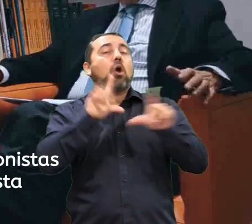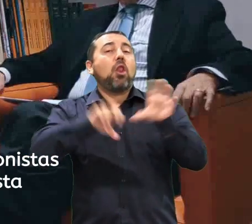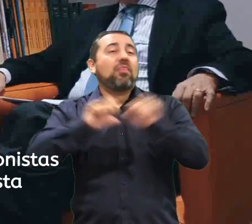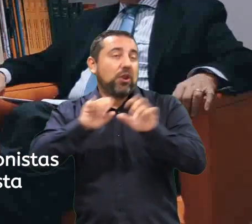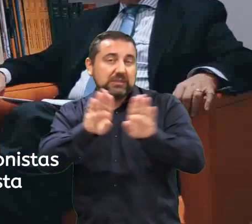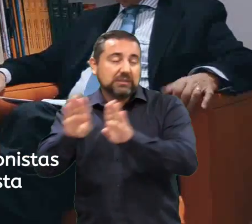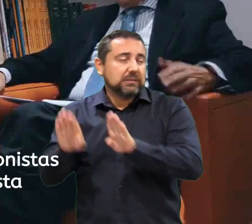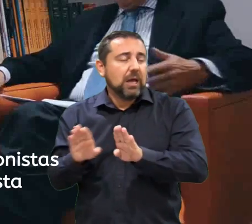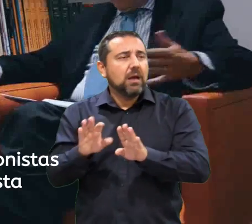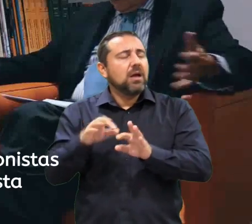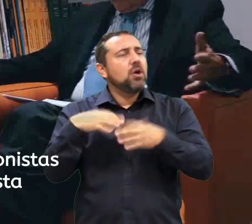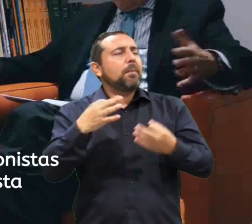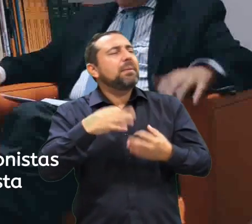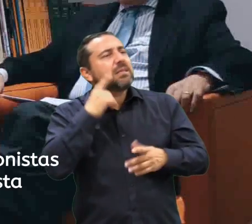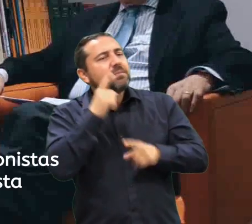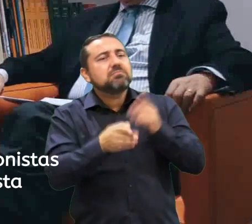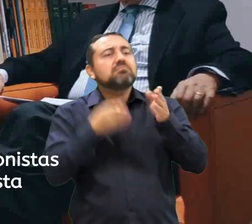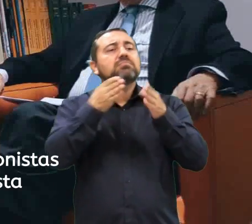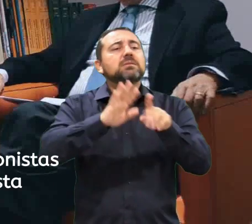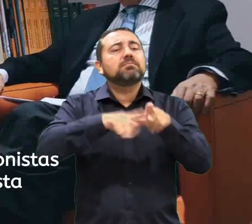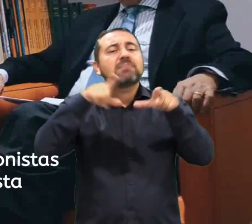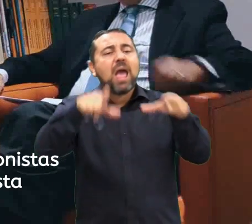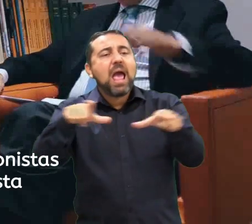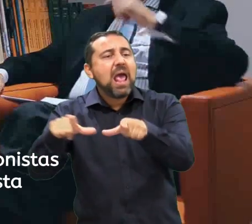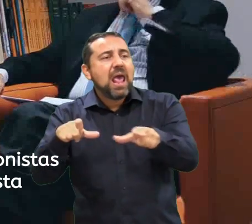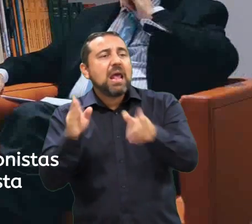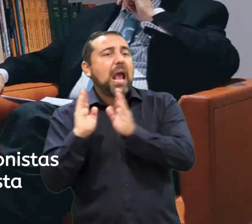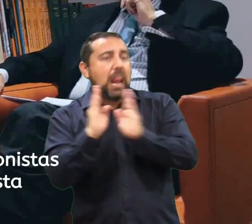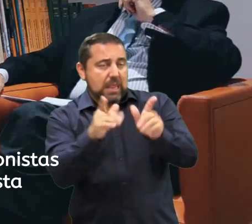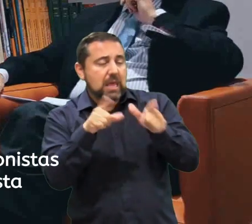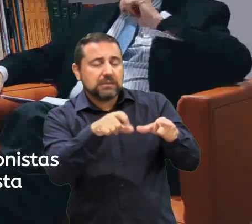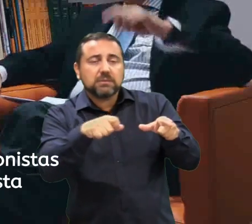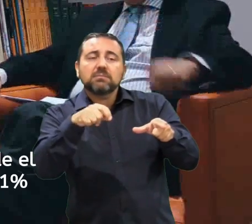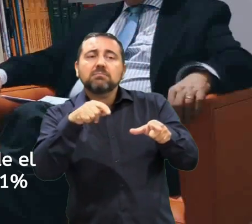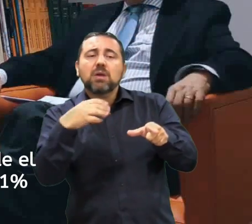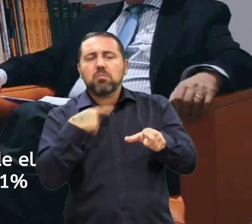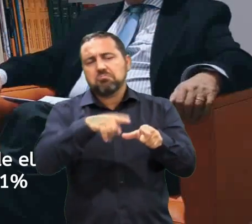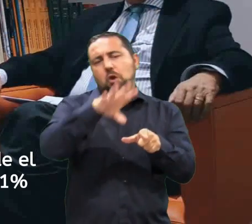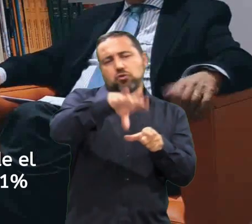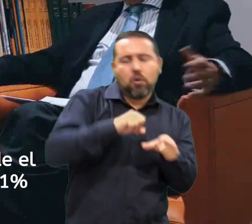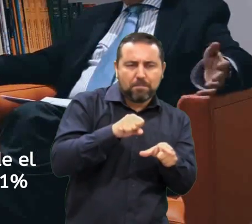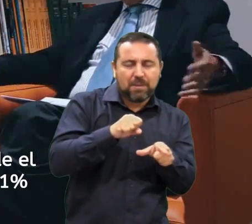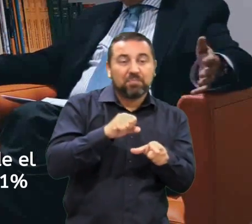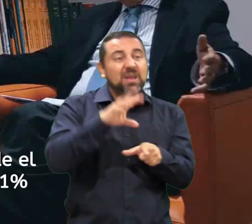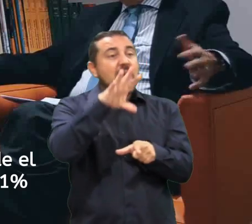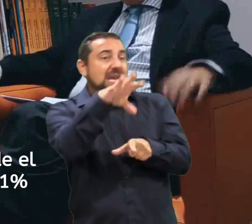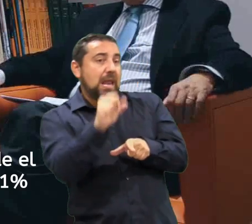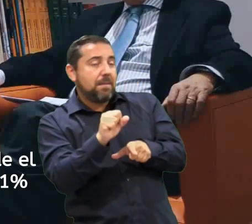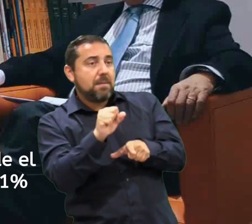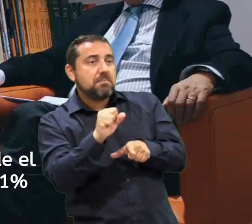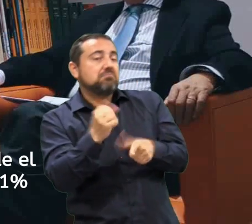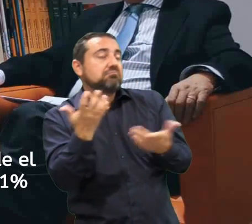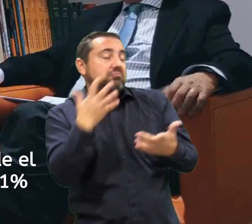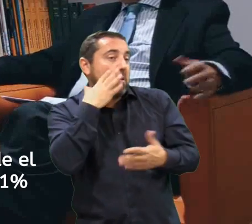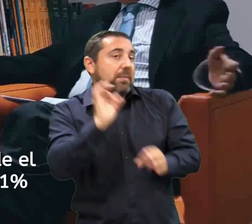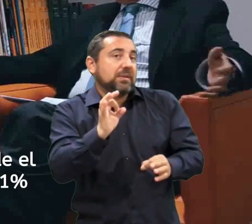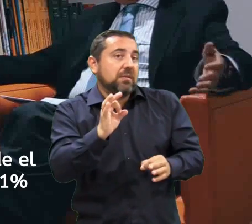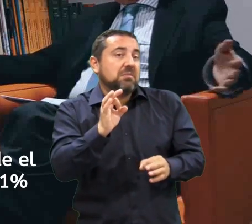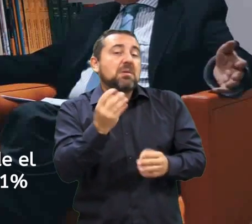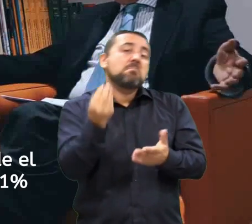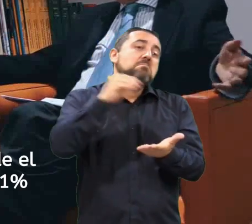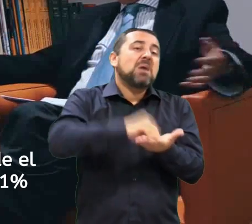los coleccionistas nos dirigimos con normalidad al galerista y sobre él hacemos una compra en donde